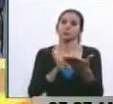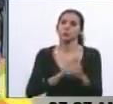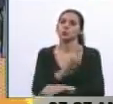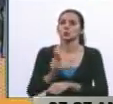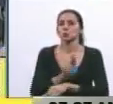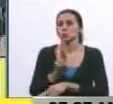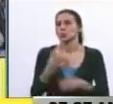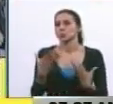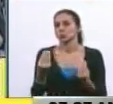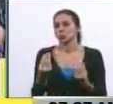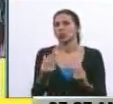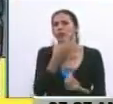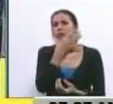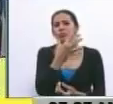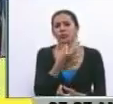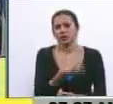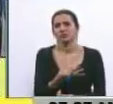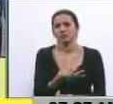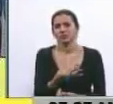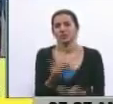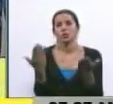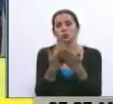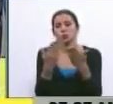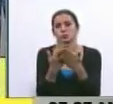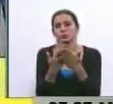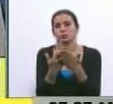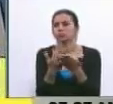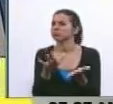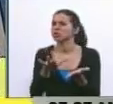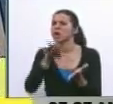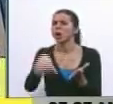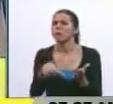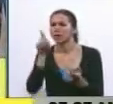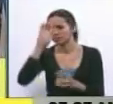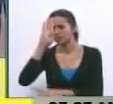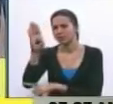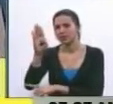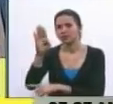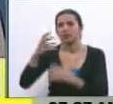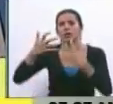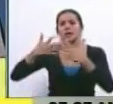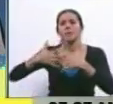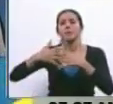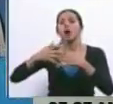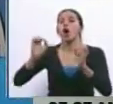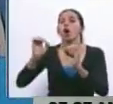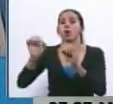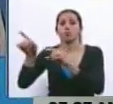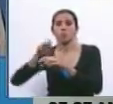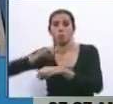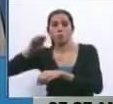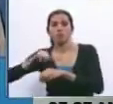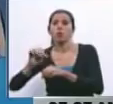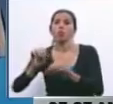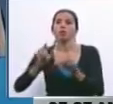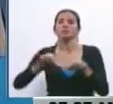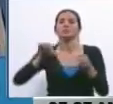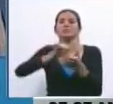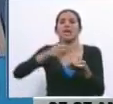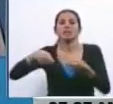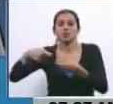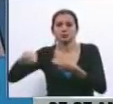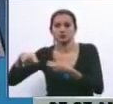para facilitar esos estudios. ¿Y dónde se quieren? ¿Directamente en Movilnet? Directamente en las tiendas de Movilnet, que son 35 a nivel nacional